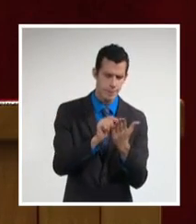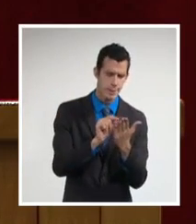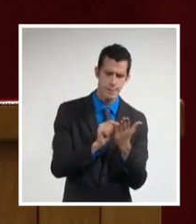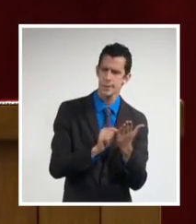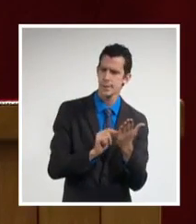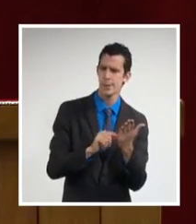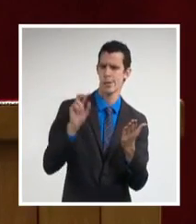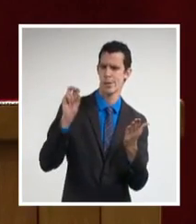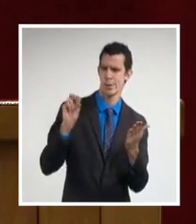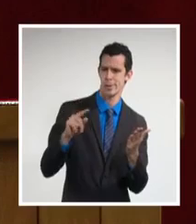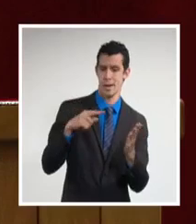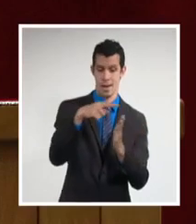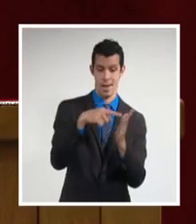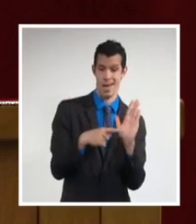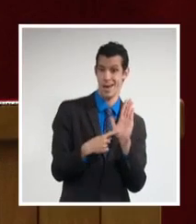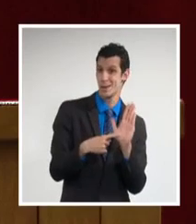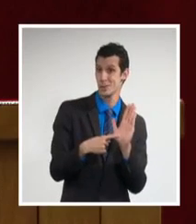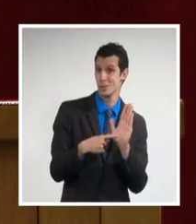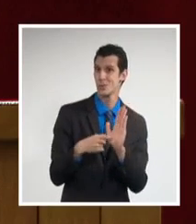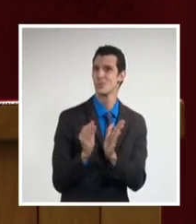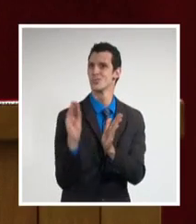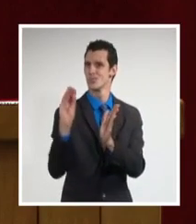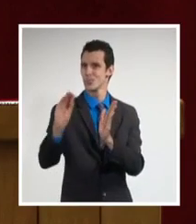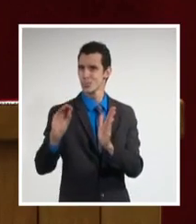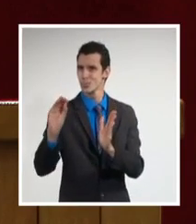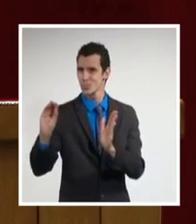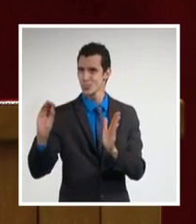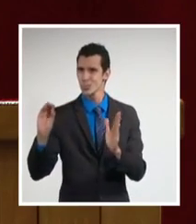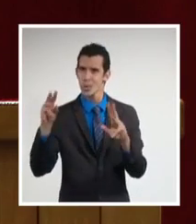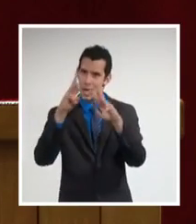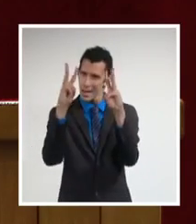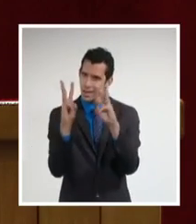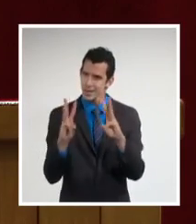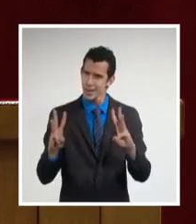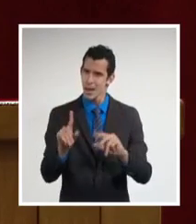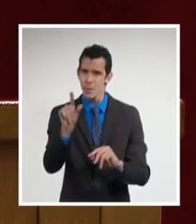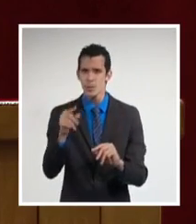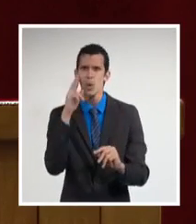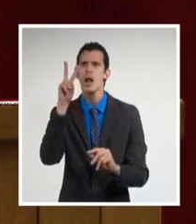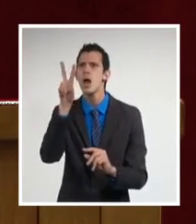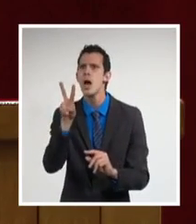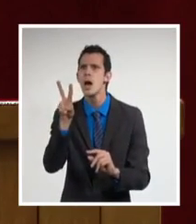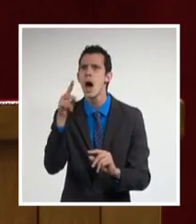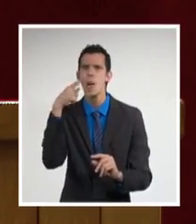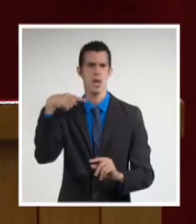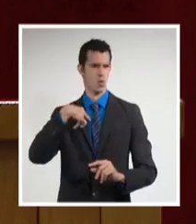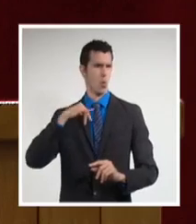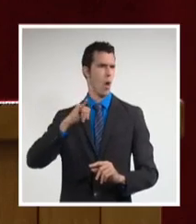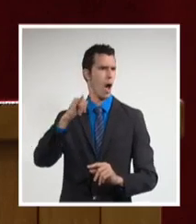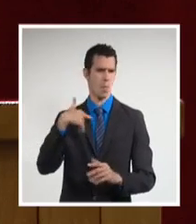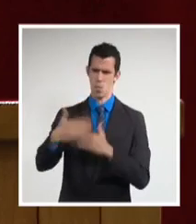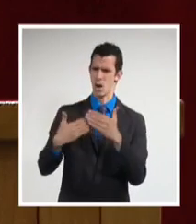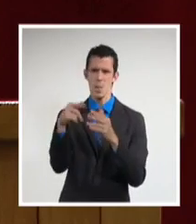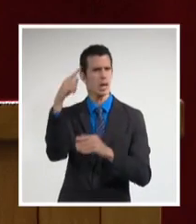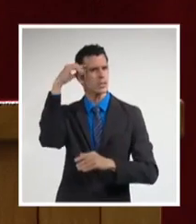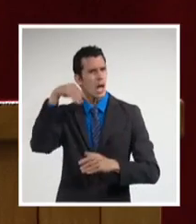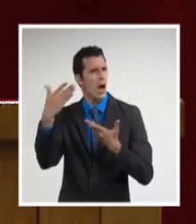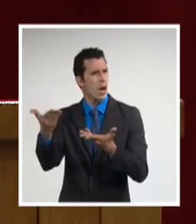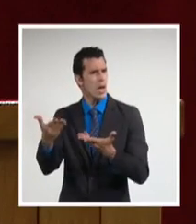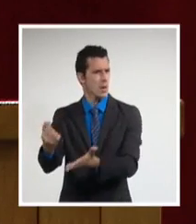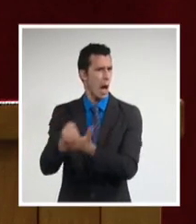esos ámbitos donde aún actuamos en desventaja, a veces por los modos en que operan algunas plataformas con